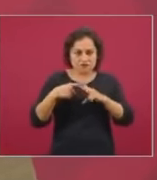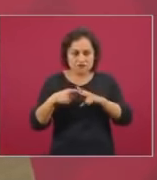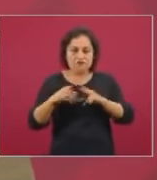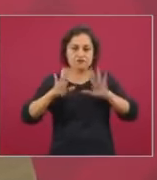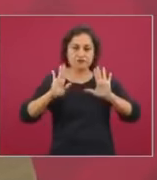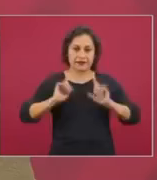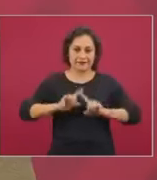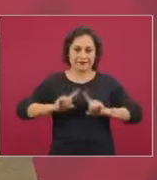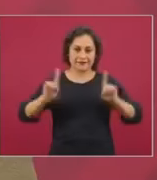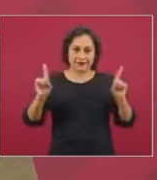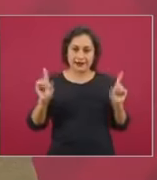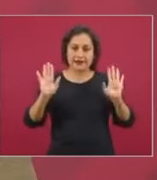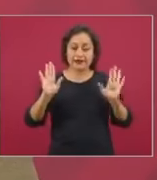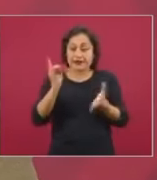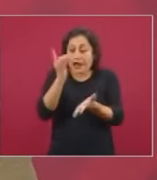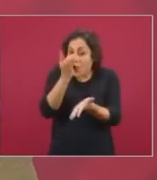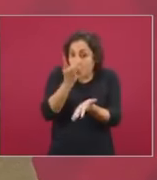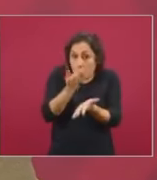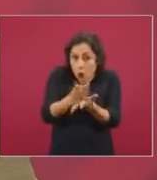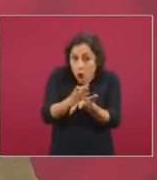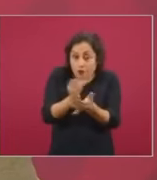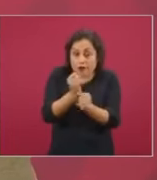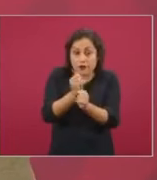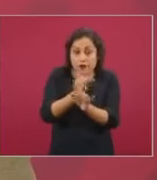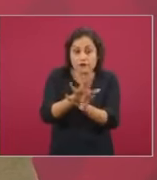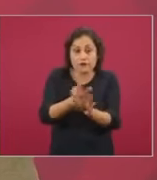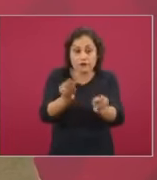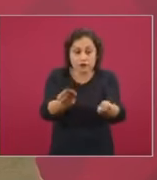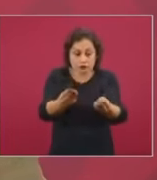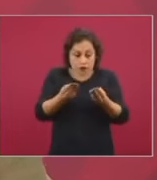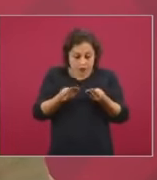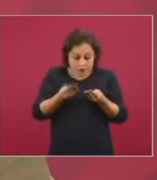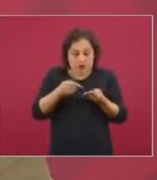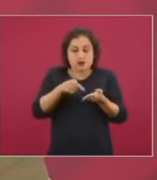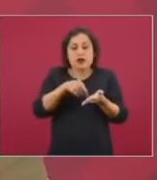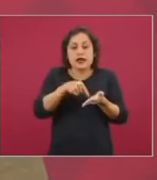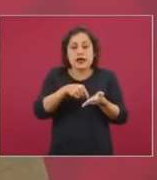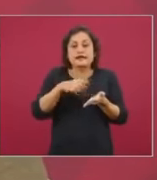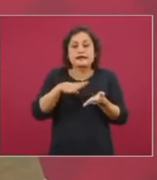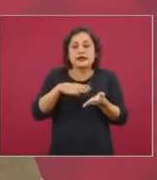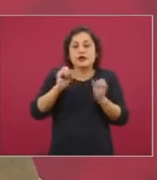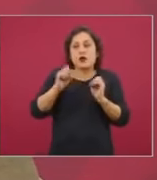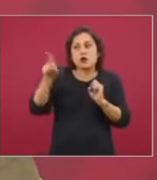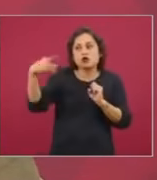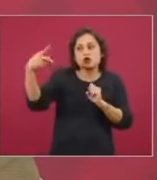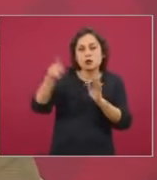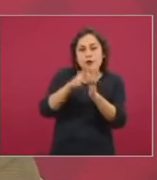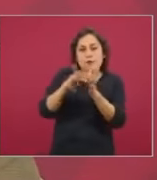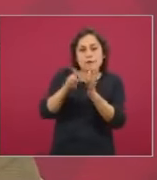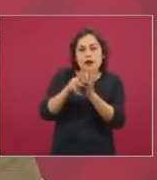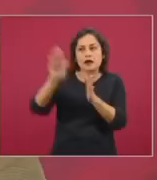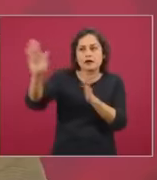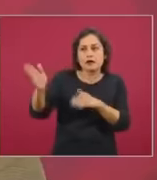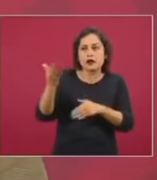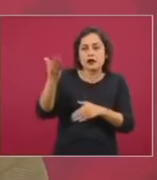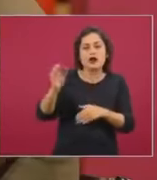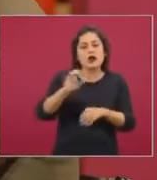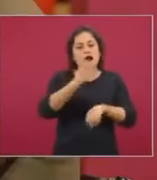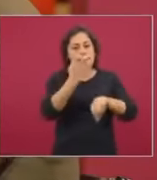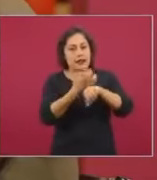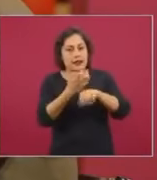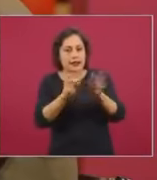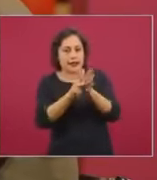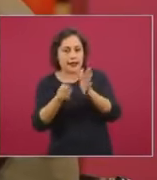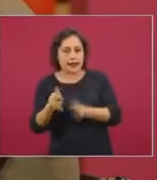cuando solamente uno toma los datos que están en prensa, o lo que ha hecho, digamos, el esfuerzo que también hizo de The Economist, el esfuerzo